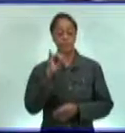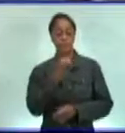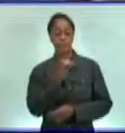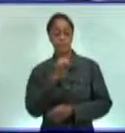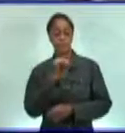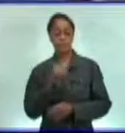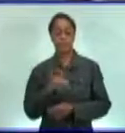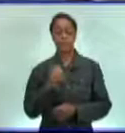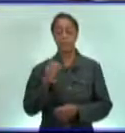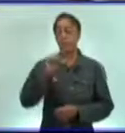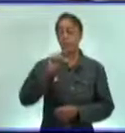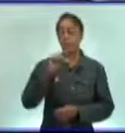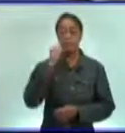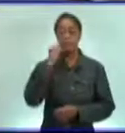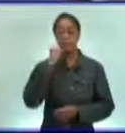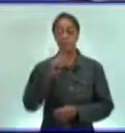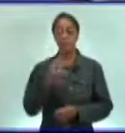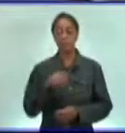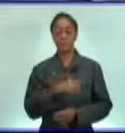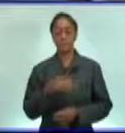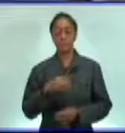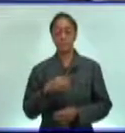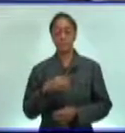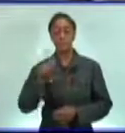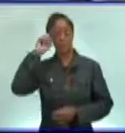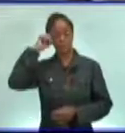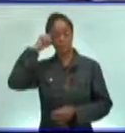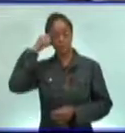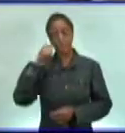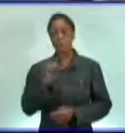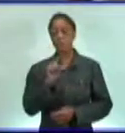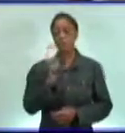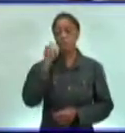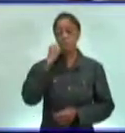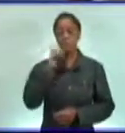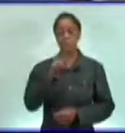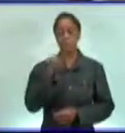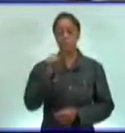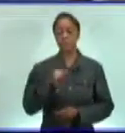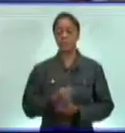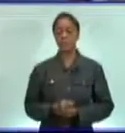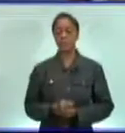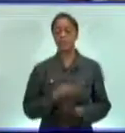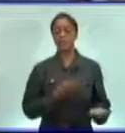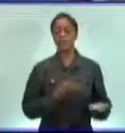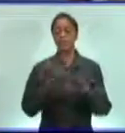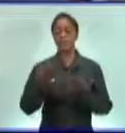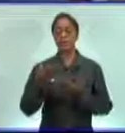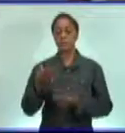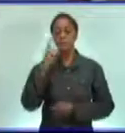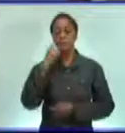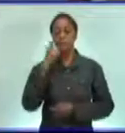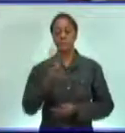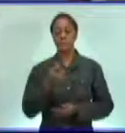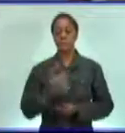video, un poquito más de la célula y aprendamos un poquito más de ella. Los invito a